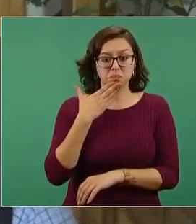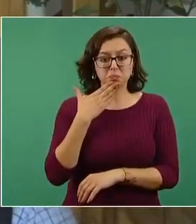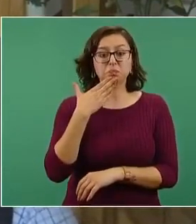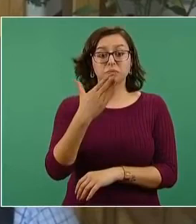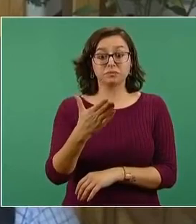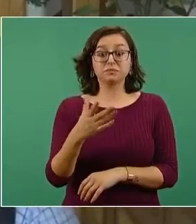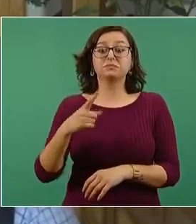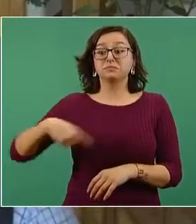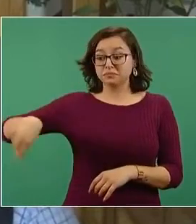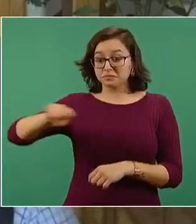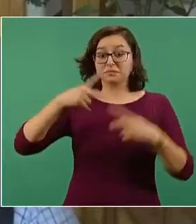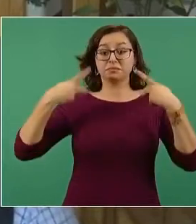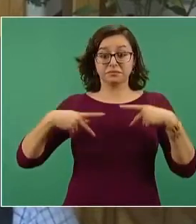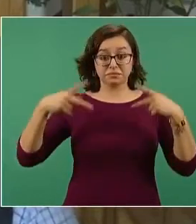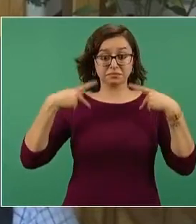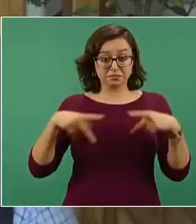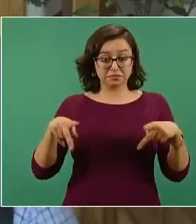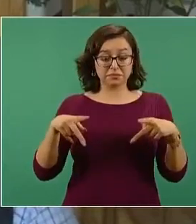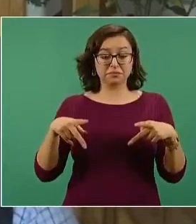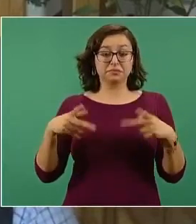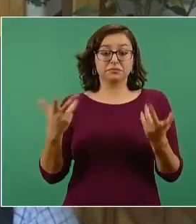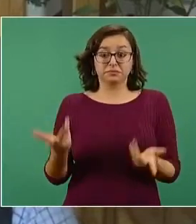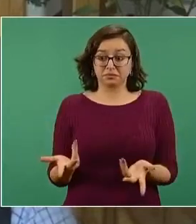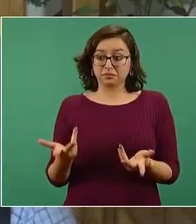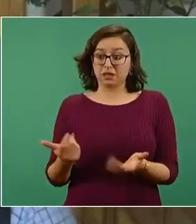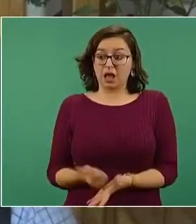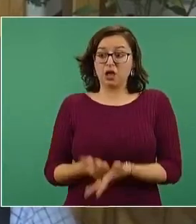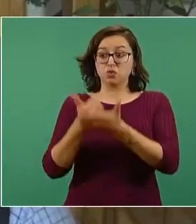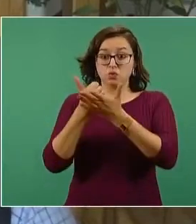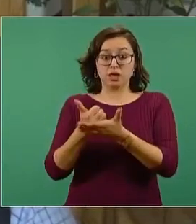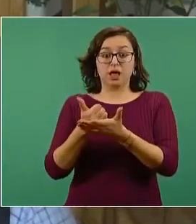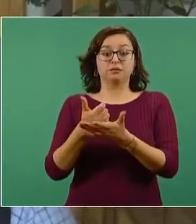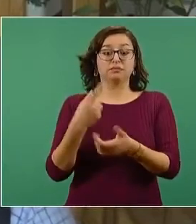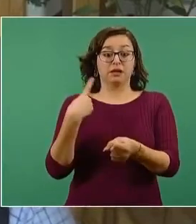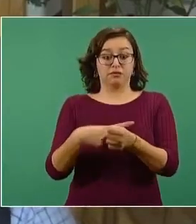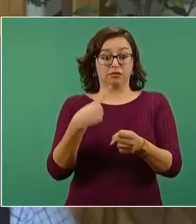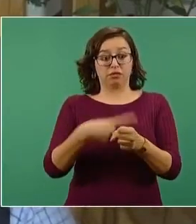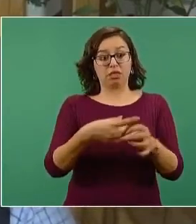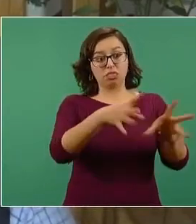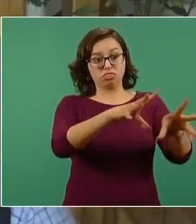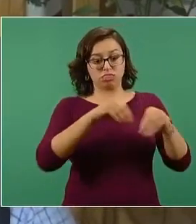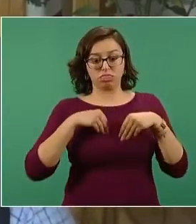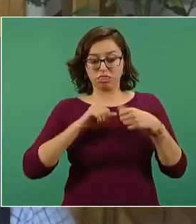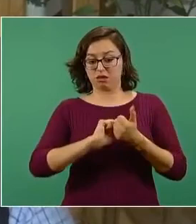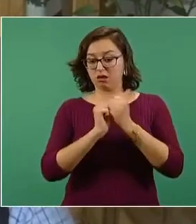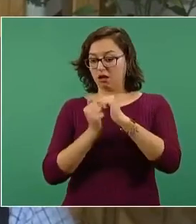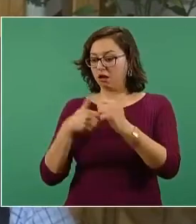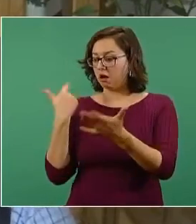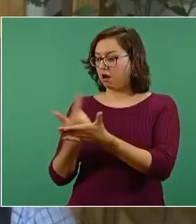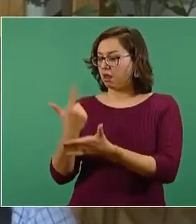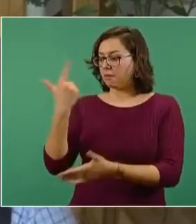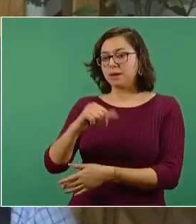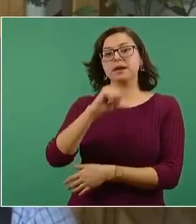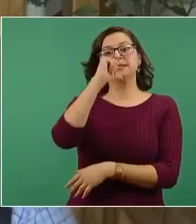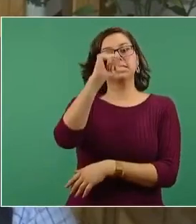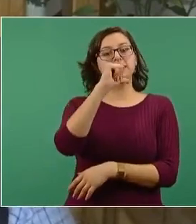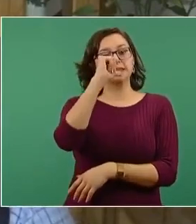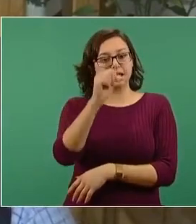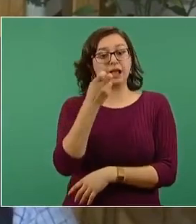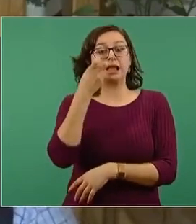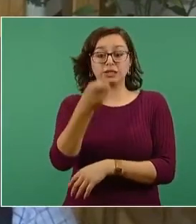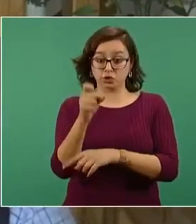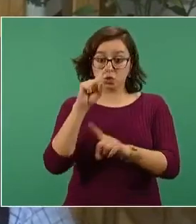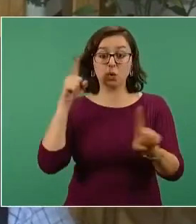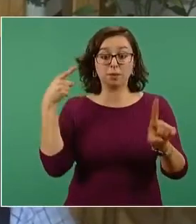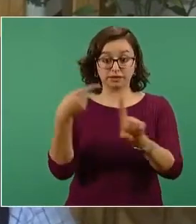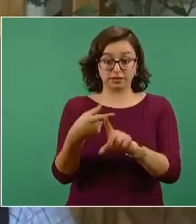sobre todo para lo que significa prevenir la enfermedad grave, que es uno de los objetivos más importantes de la vacunación, más